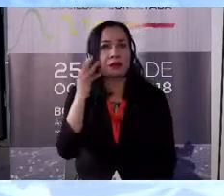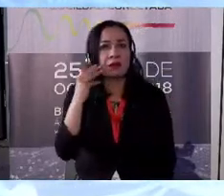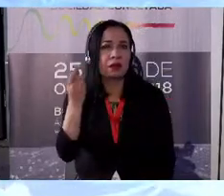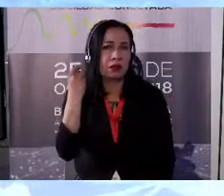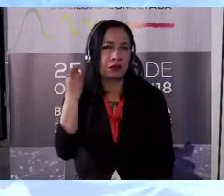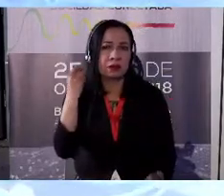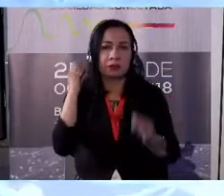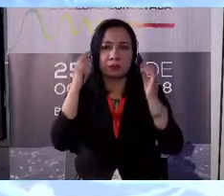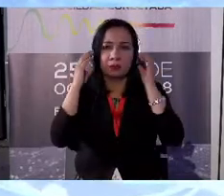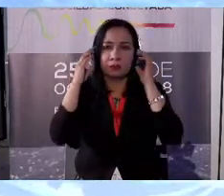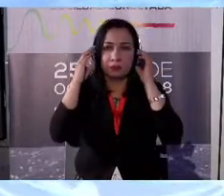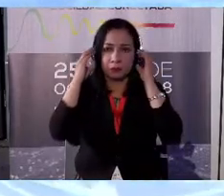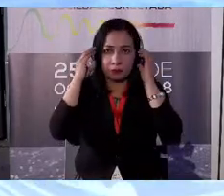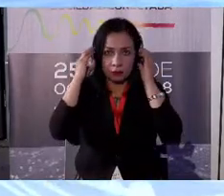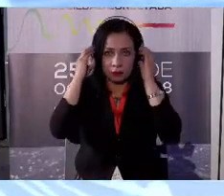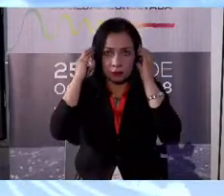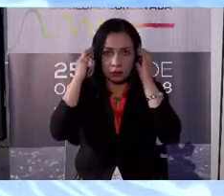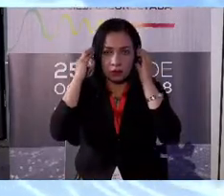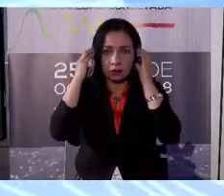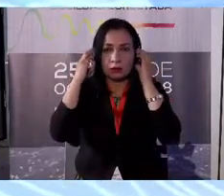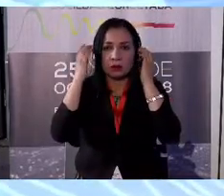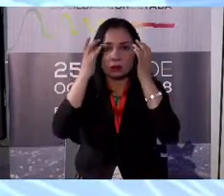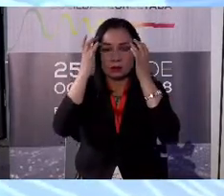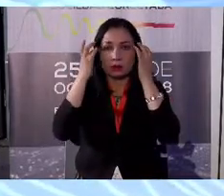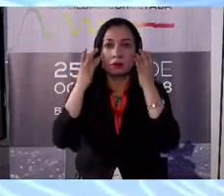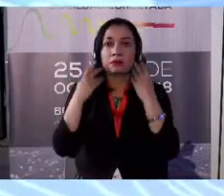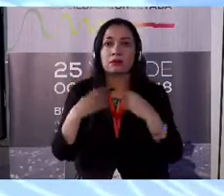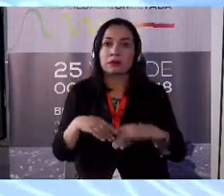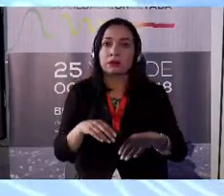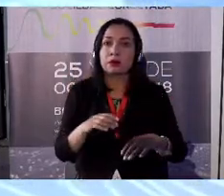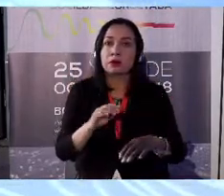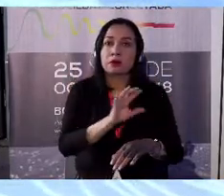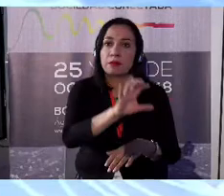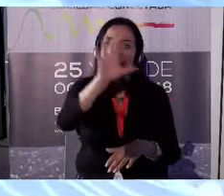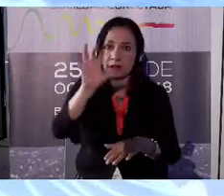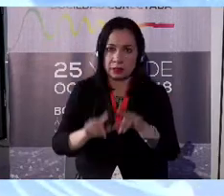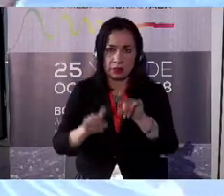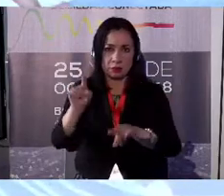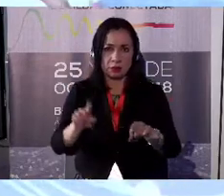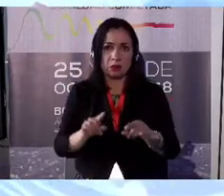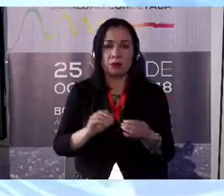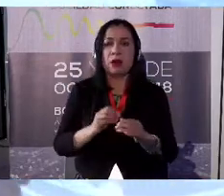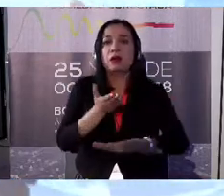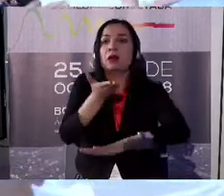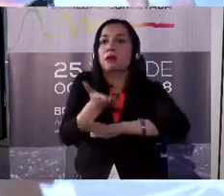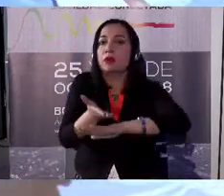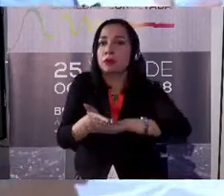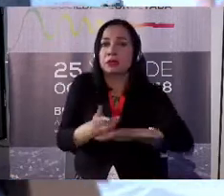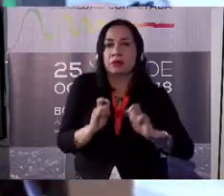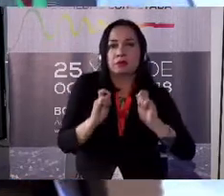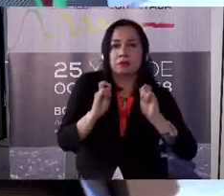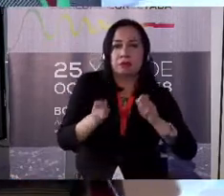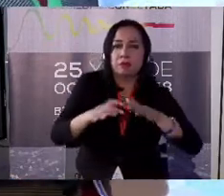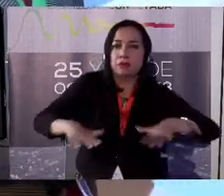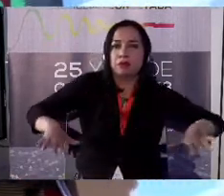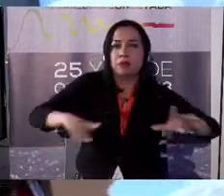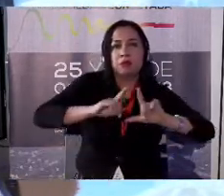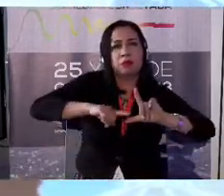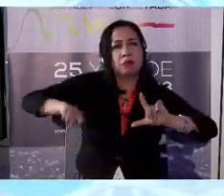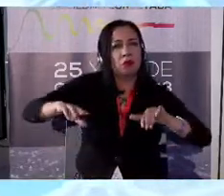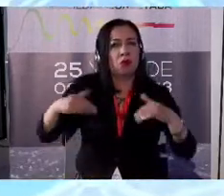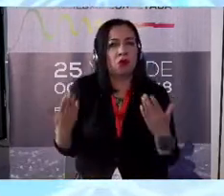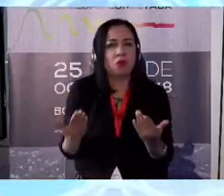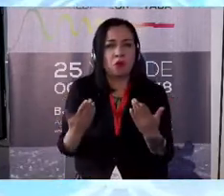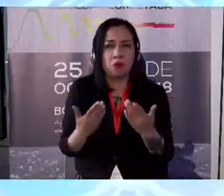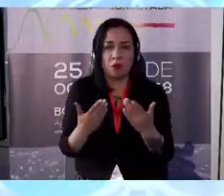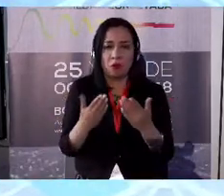unos países y las propuestas de asignación a esos países. Terminar con la pregunta de, bueno, ¿cómo